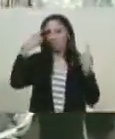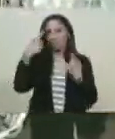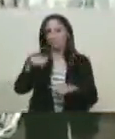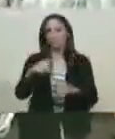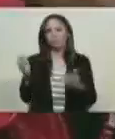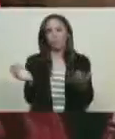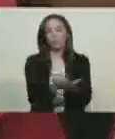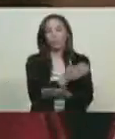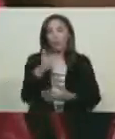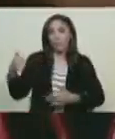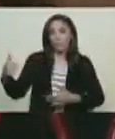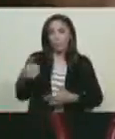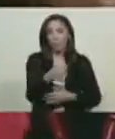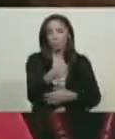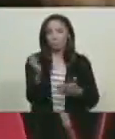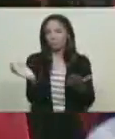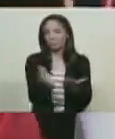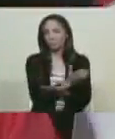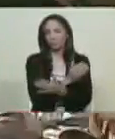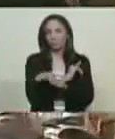MUD.